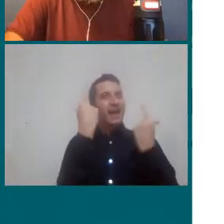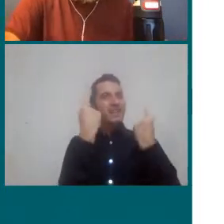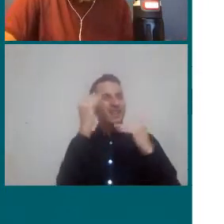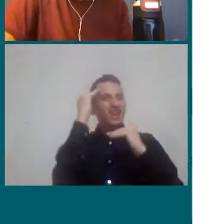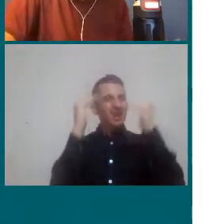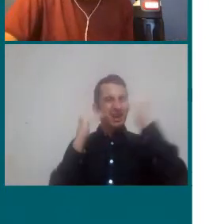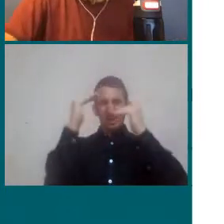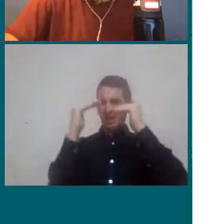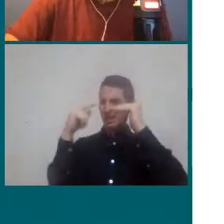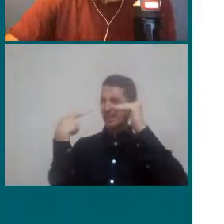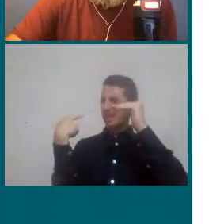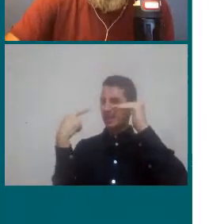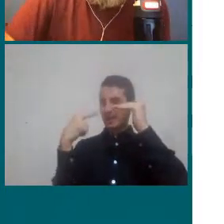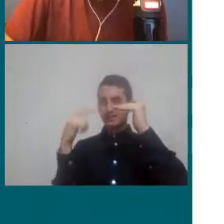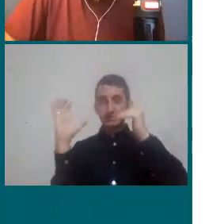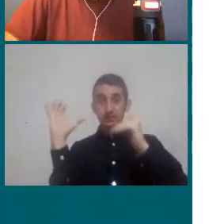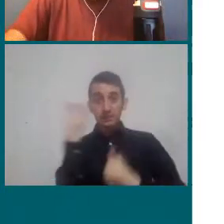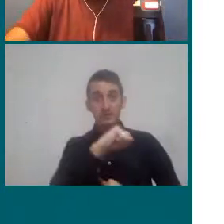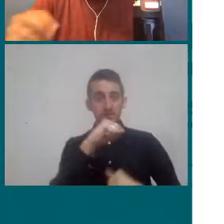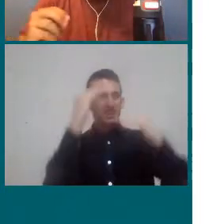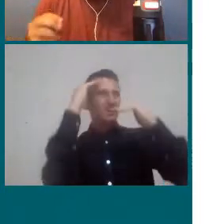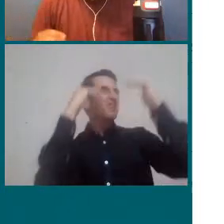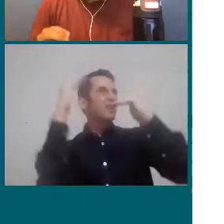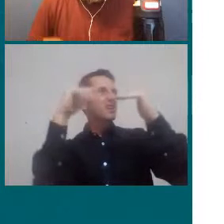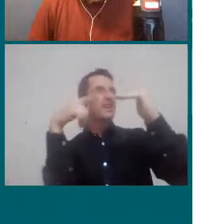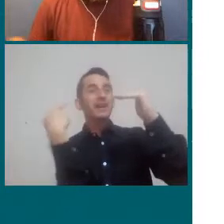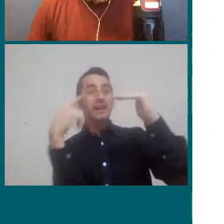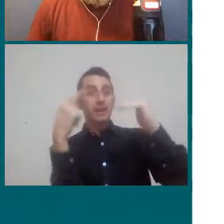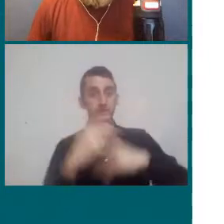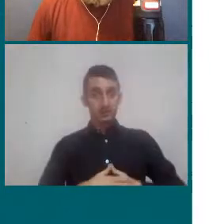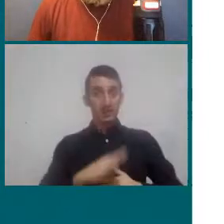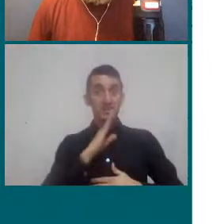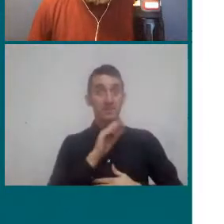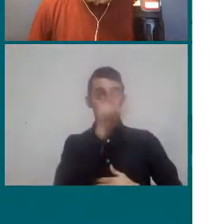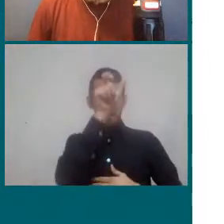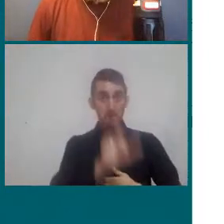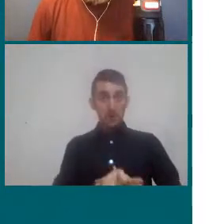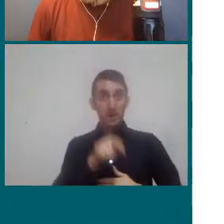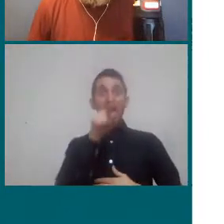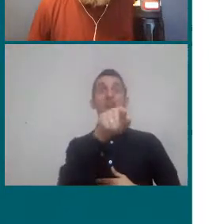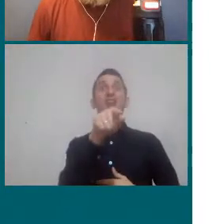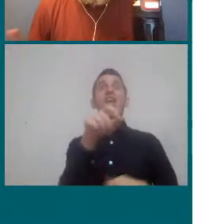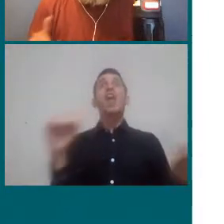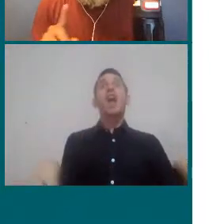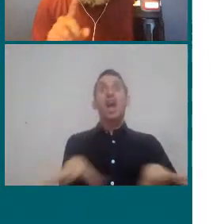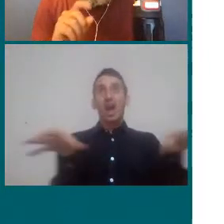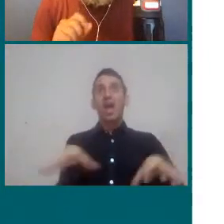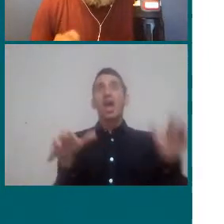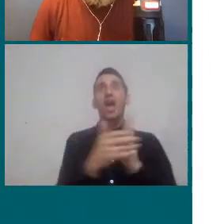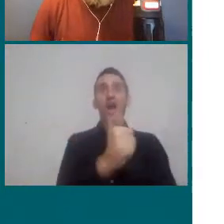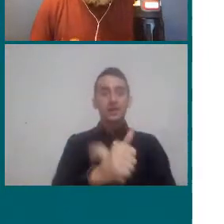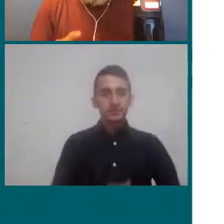competencia, ¿vale? Porque la competencia no solo implica que el alumno haga algo. De Seco,